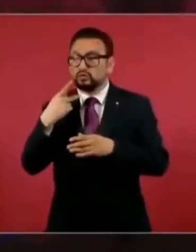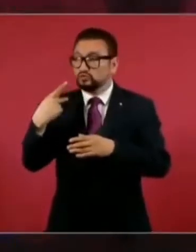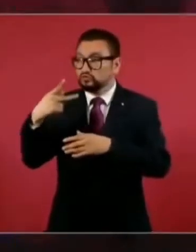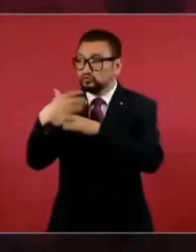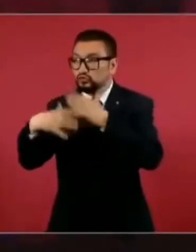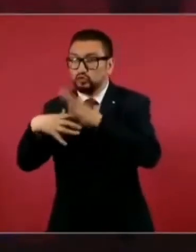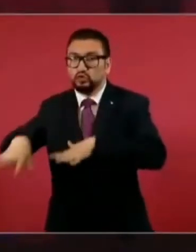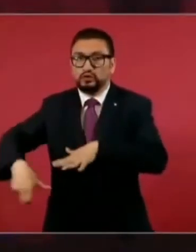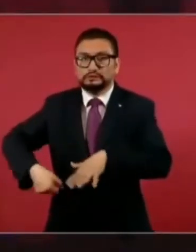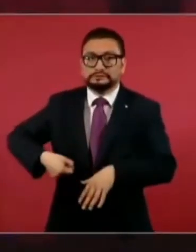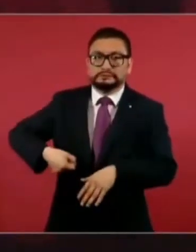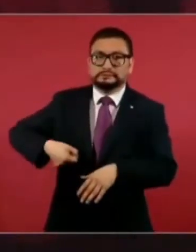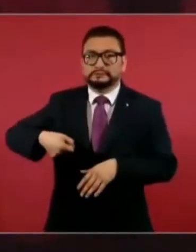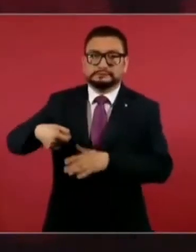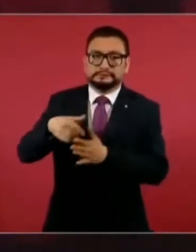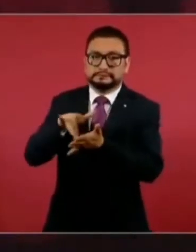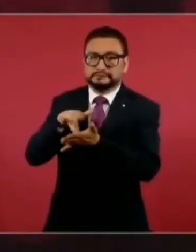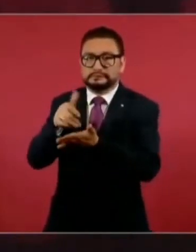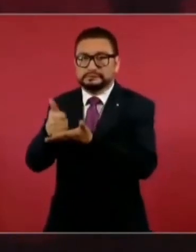a los políticos.